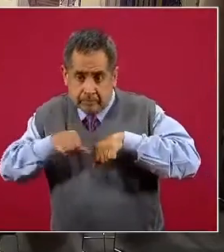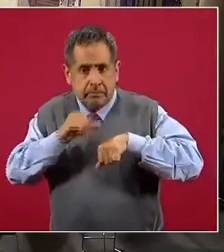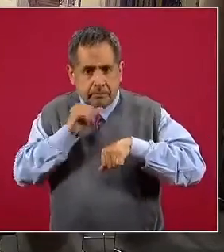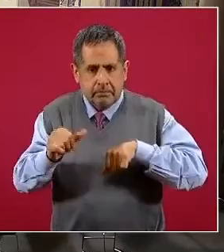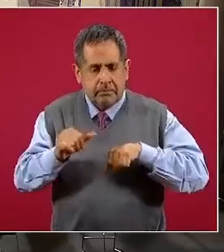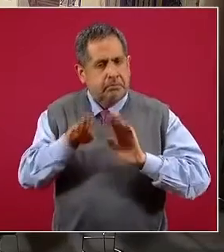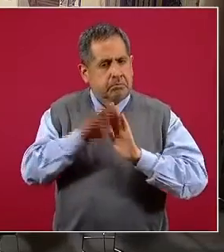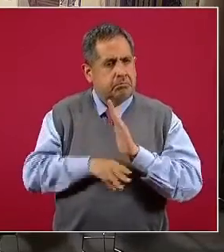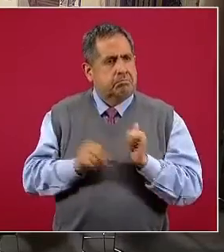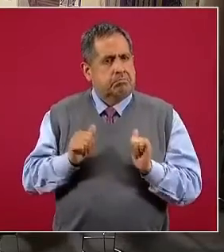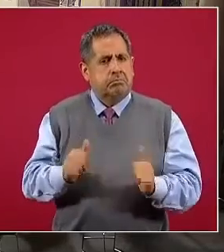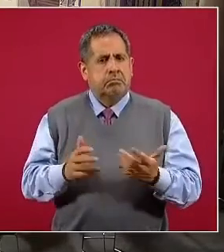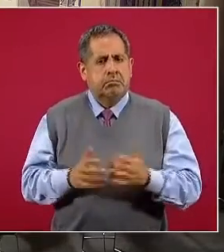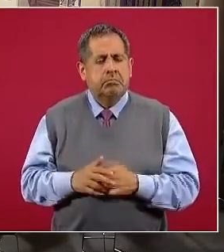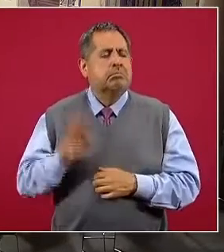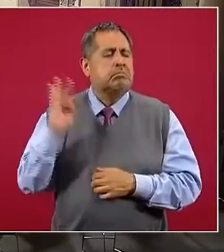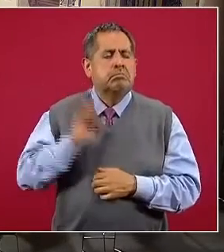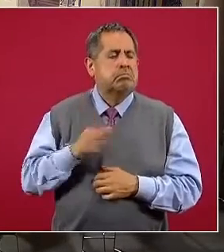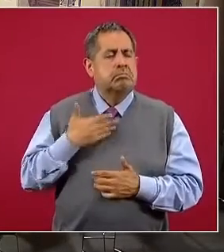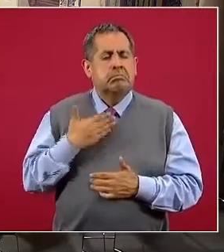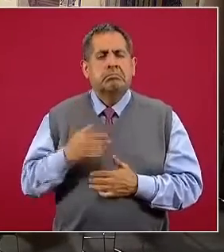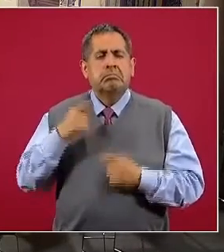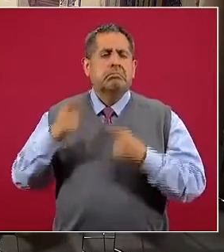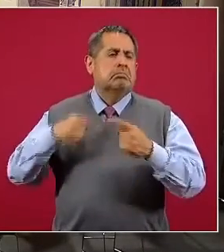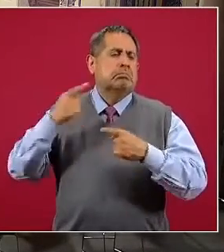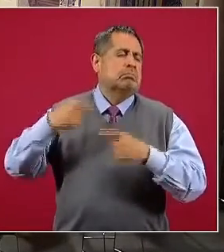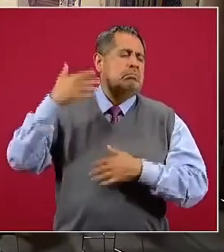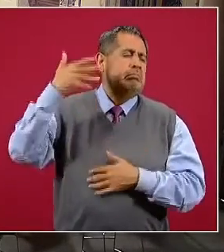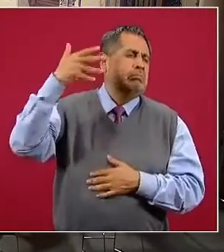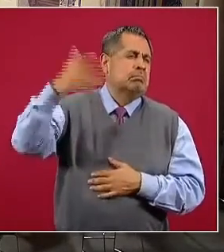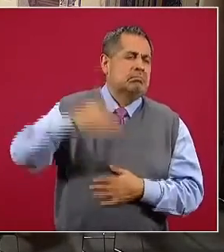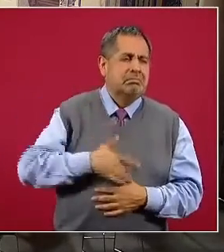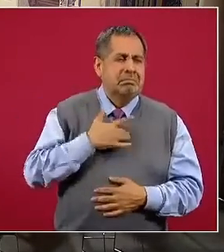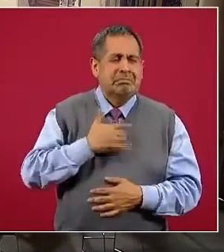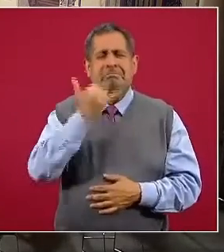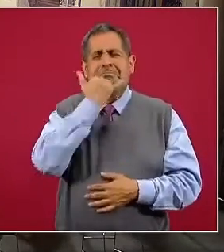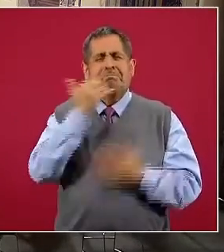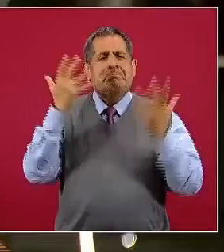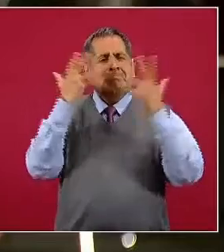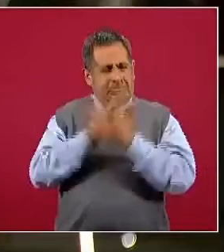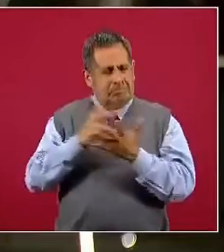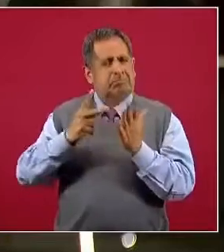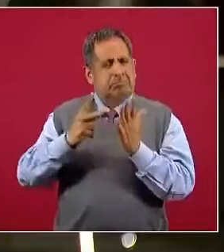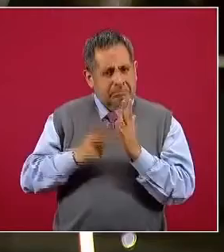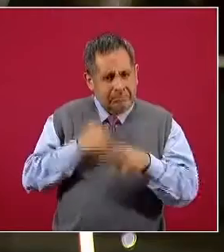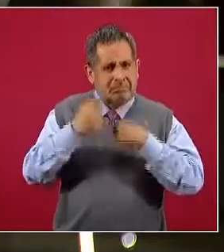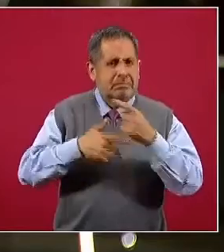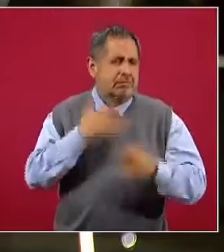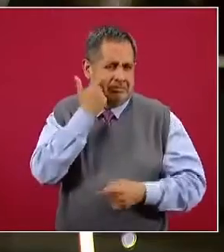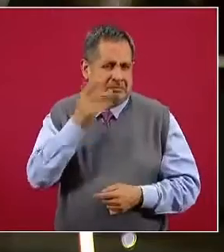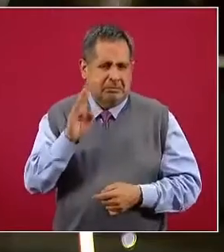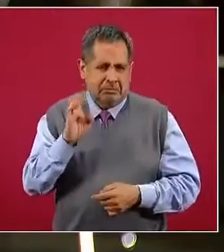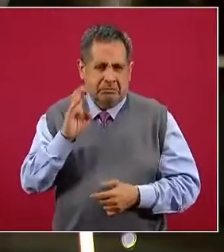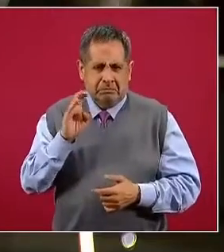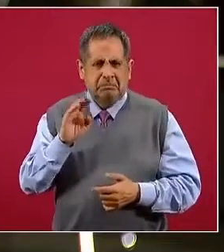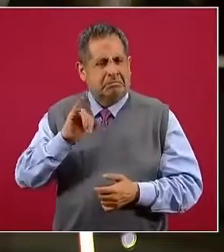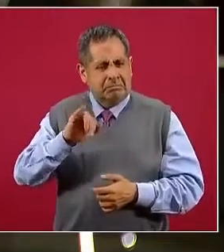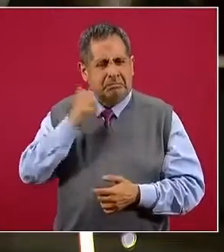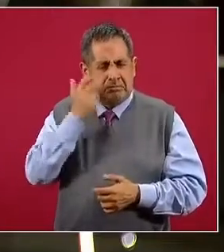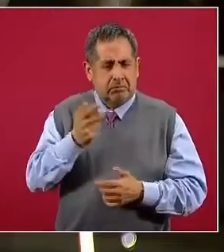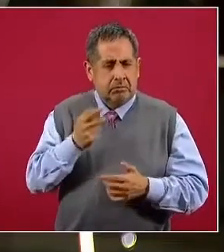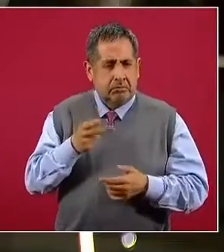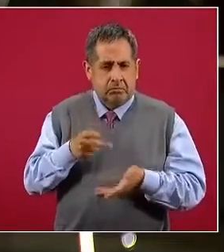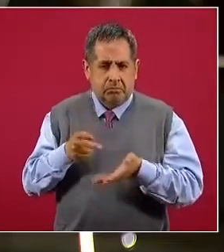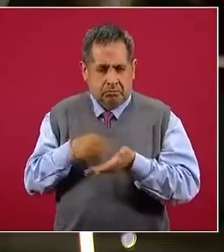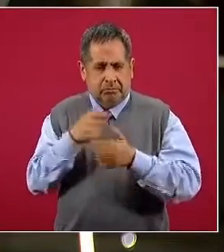lo hace y en algunos años decide que quisiera tener otro bebé, ¿se puede revertir? Esa sería la pregunta